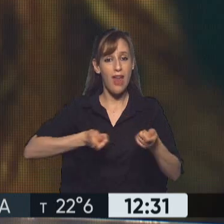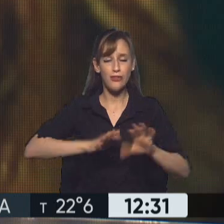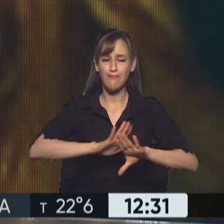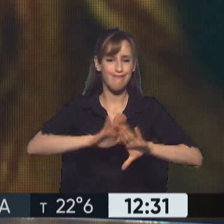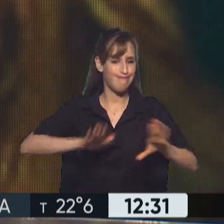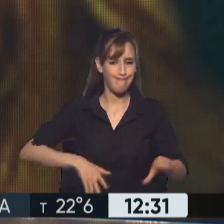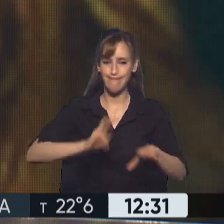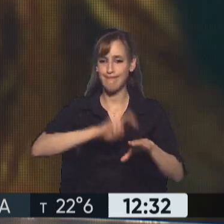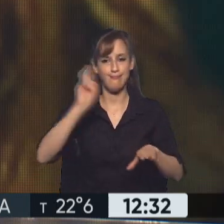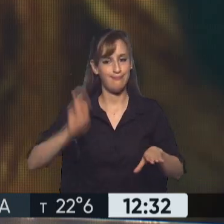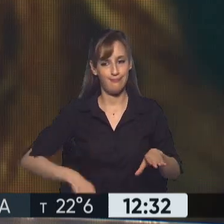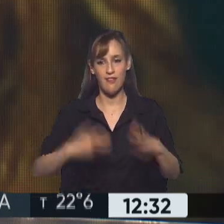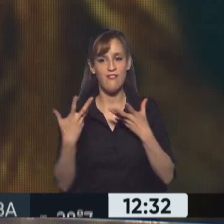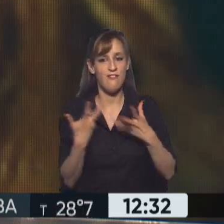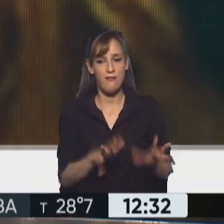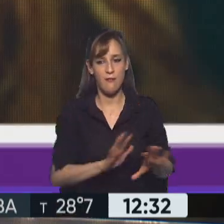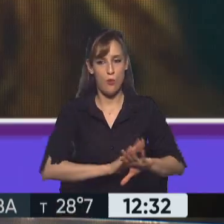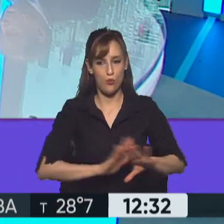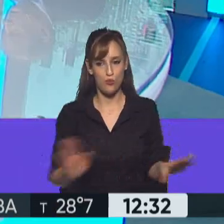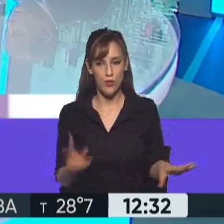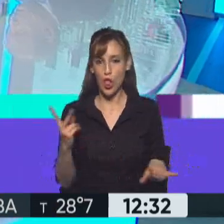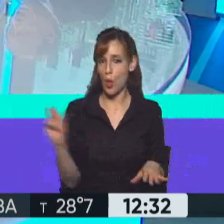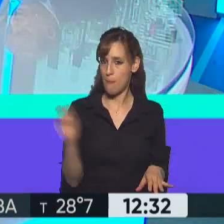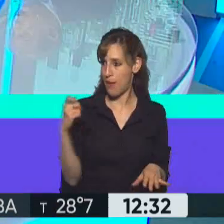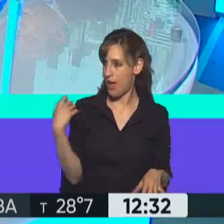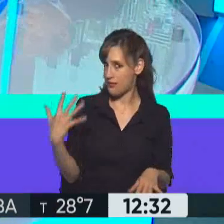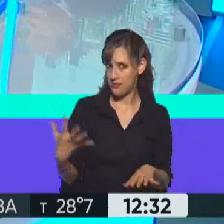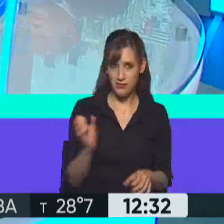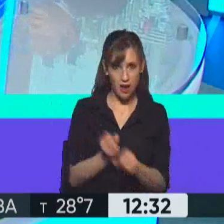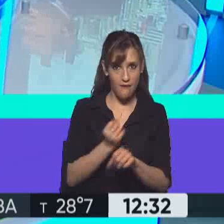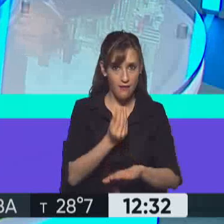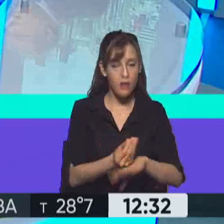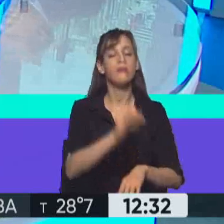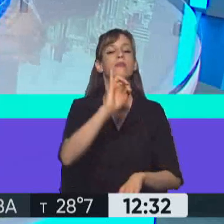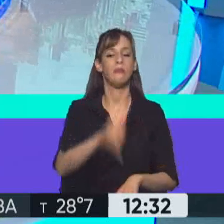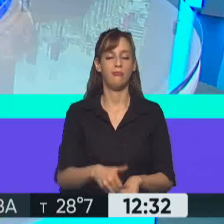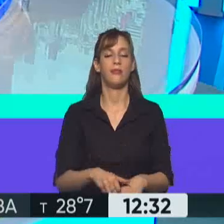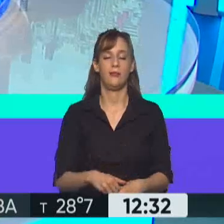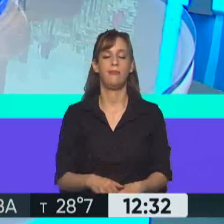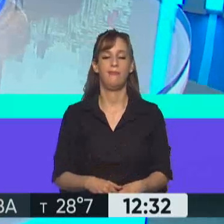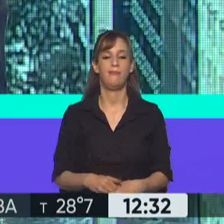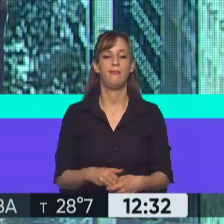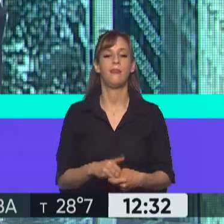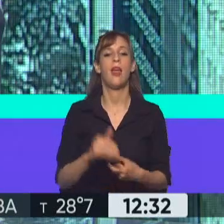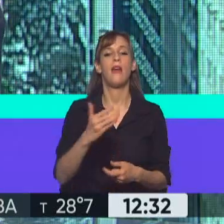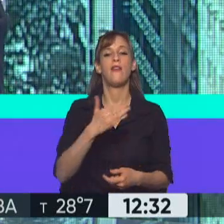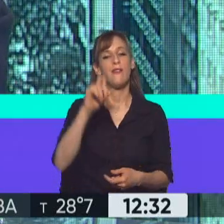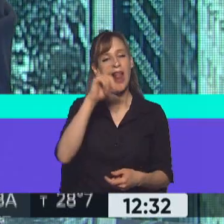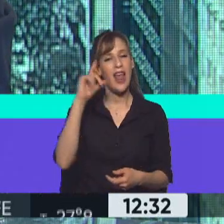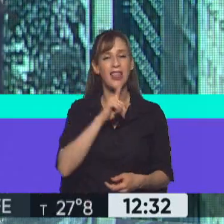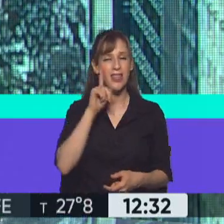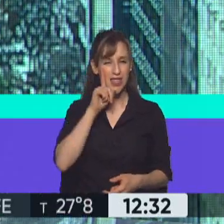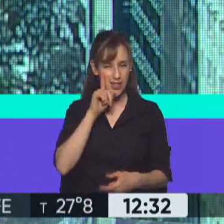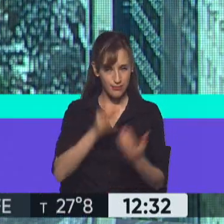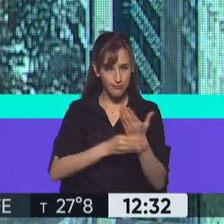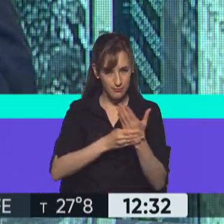la Subsecretaría de Comercio hace poco menos de 2 meses. Sí, poco después de la llegada de Roberto Feletti. Recordemos que